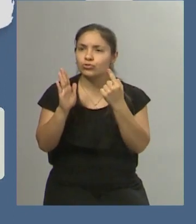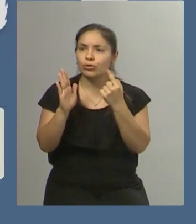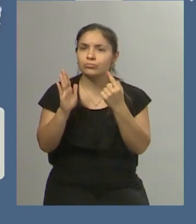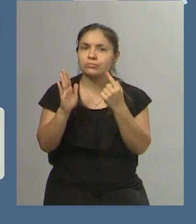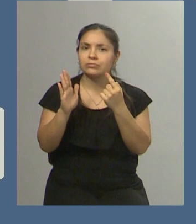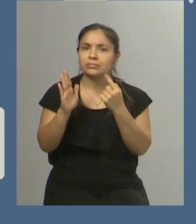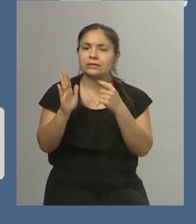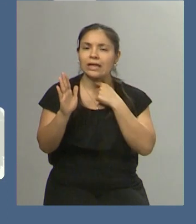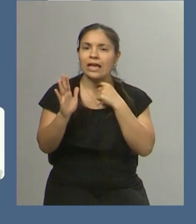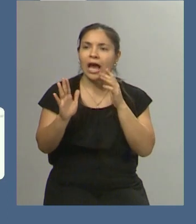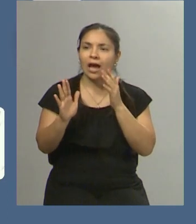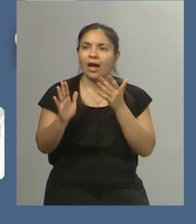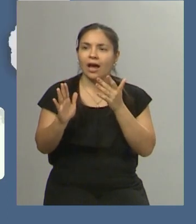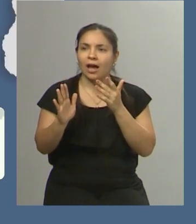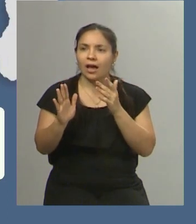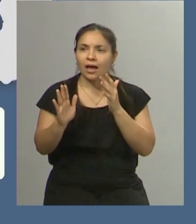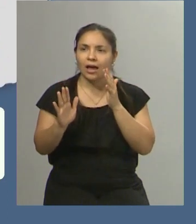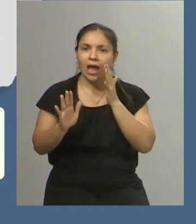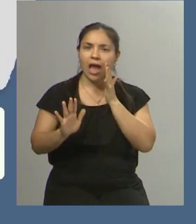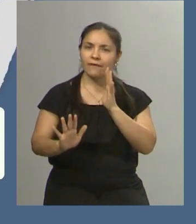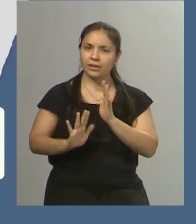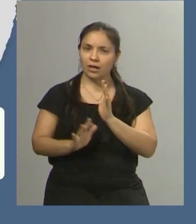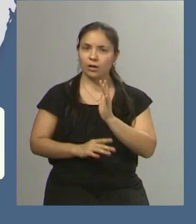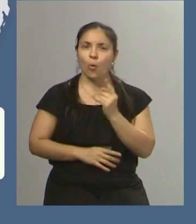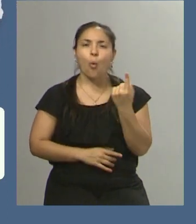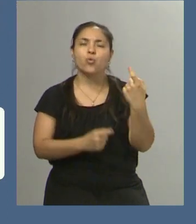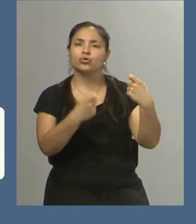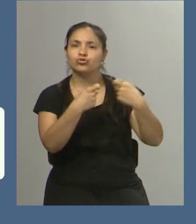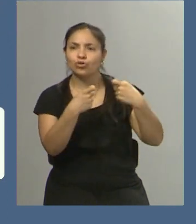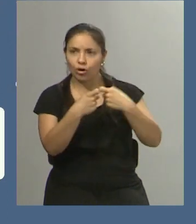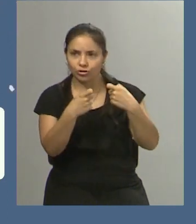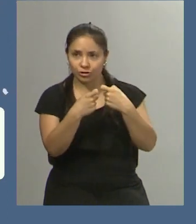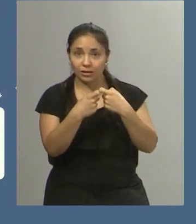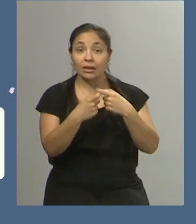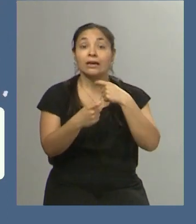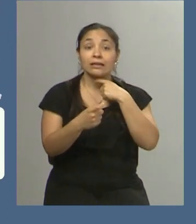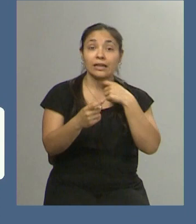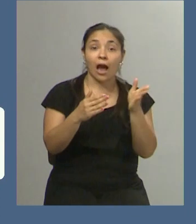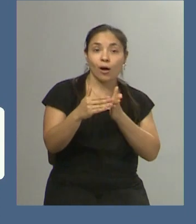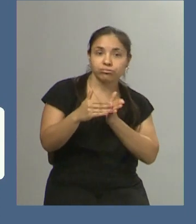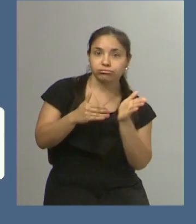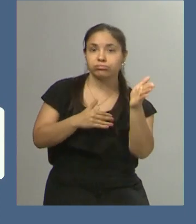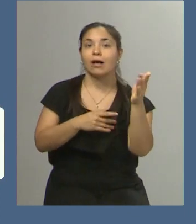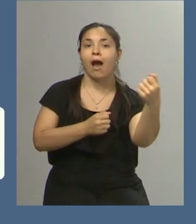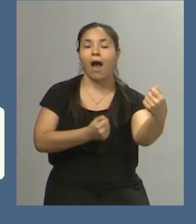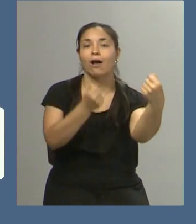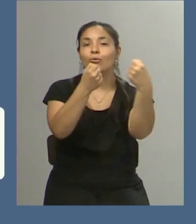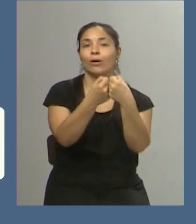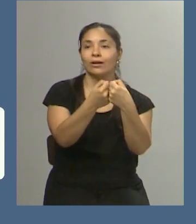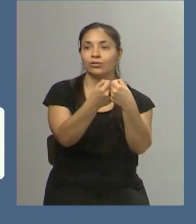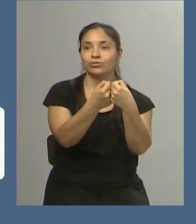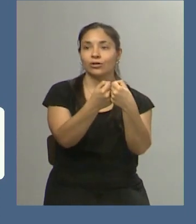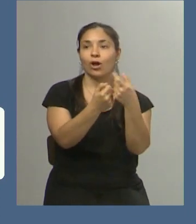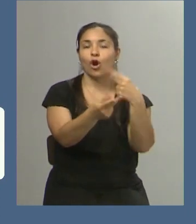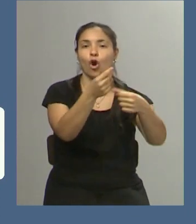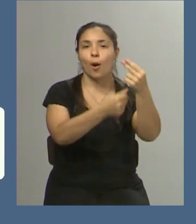evitar que alguno de los socios pudiera bilateralmente hacer acuerdos de